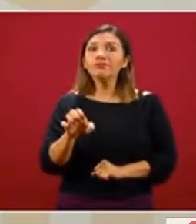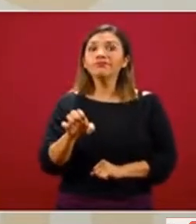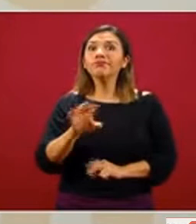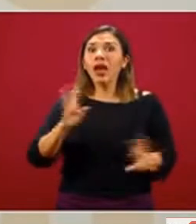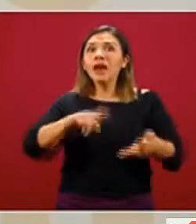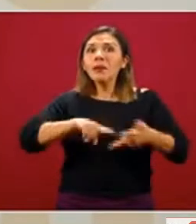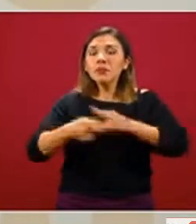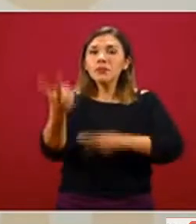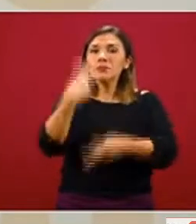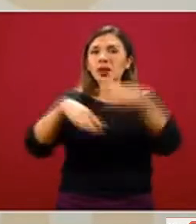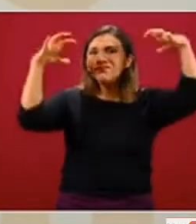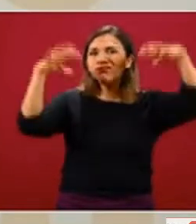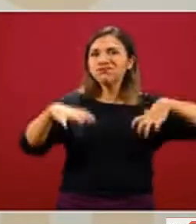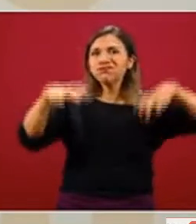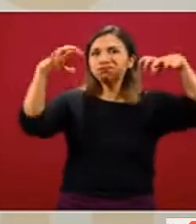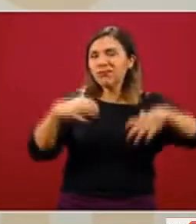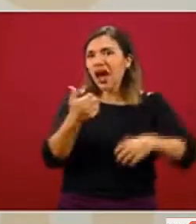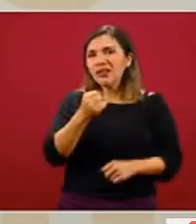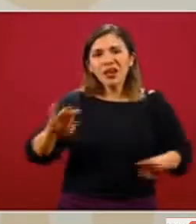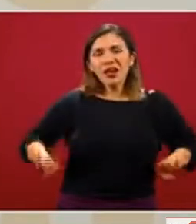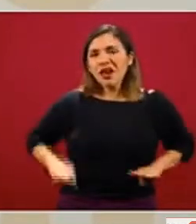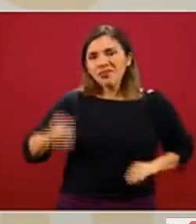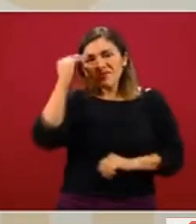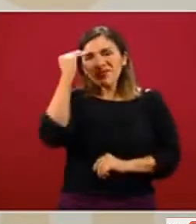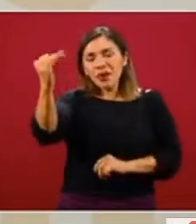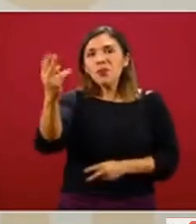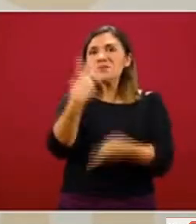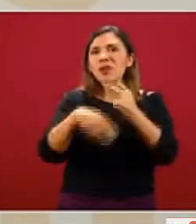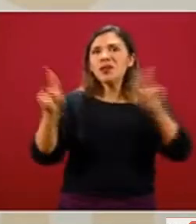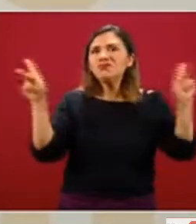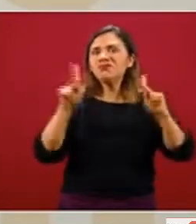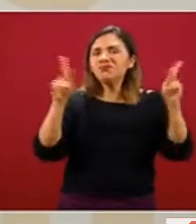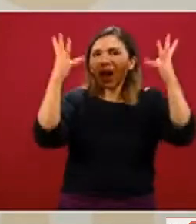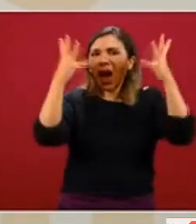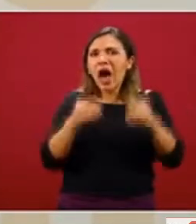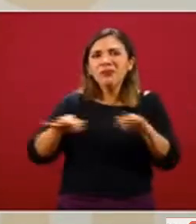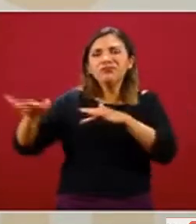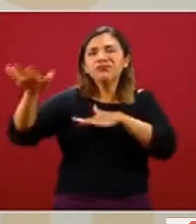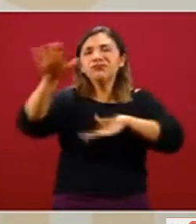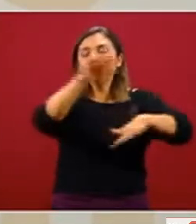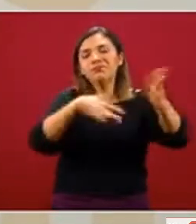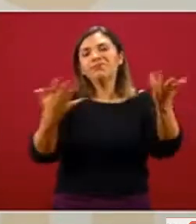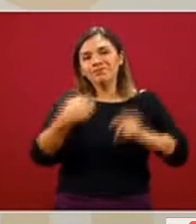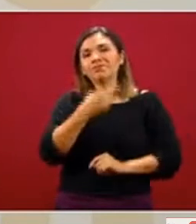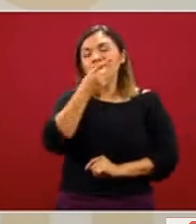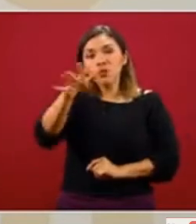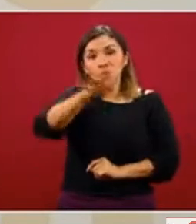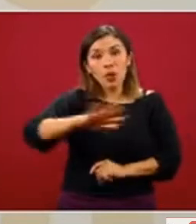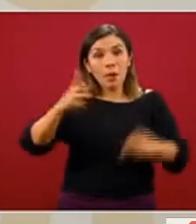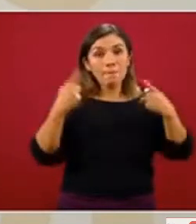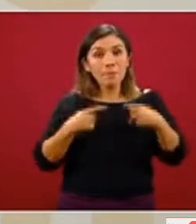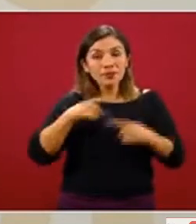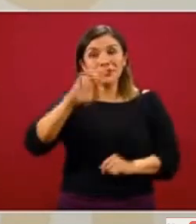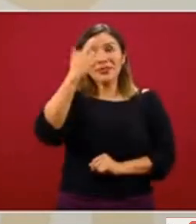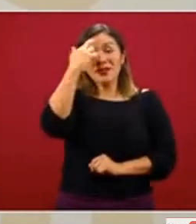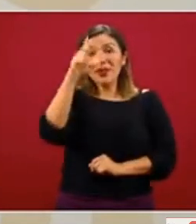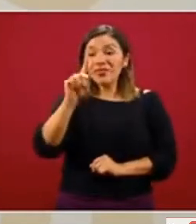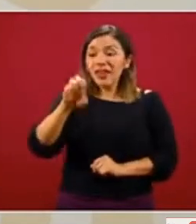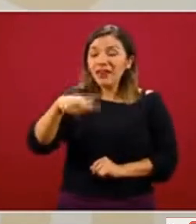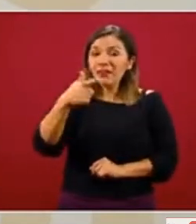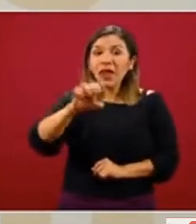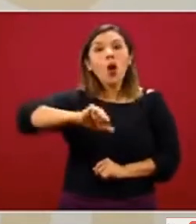llover, ya empieza la temporada, ya empiezan a proliferar los mosquitos, y queremos recordarle a la población que el dengue es